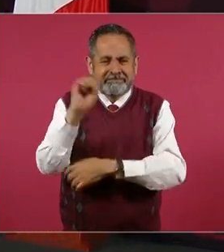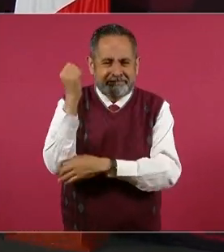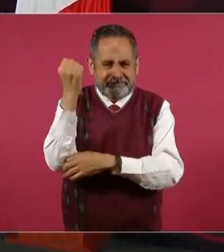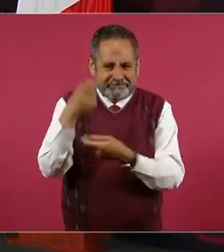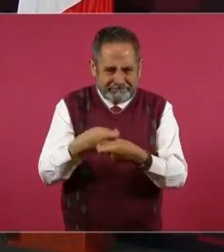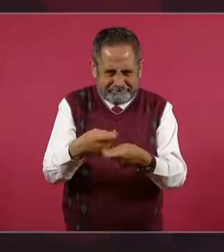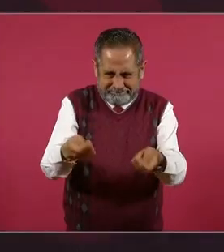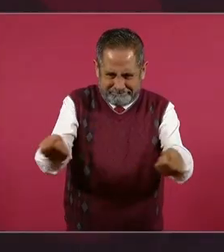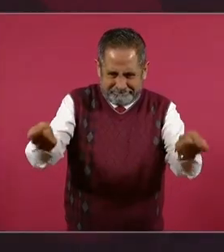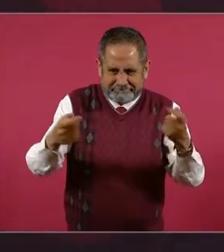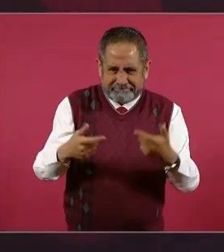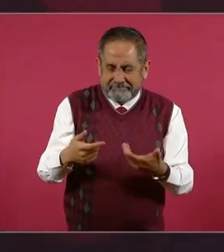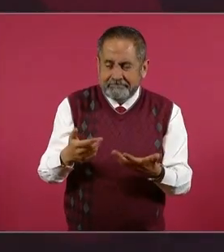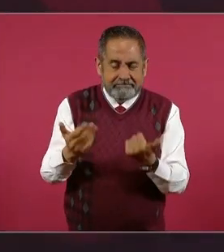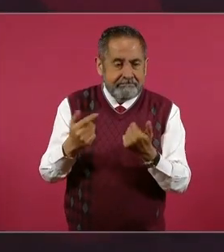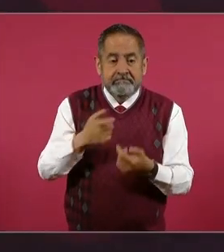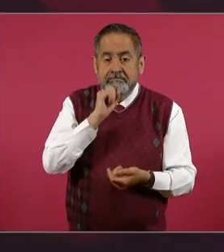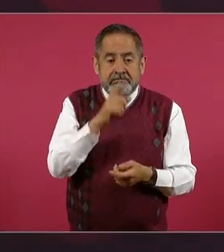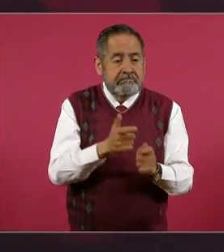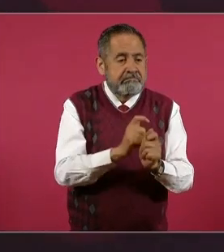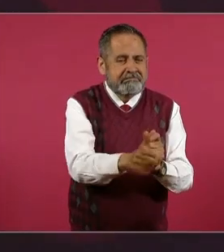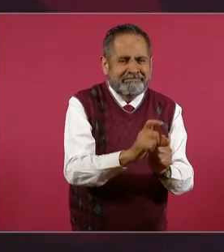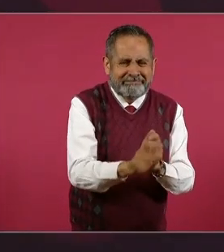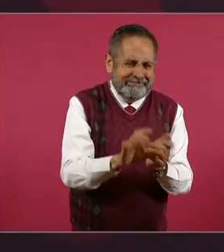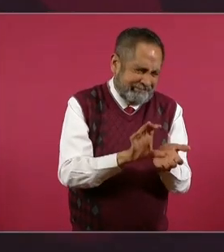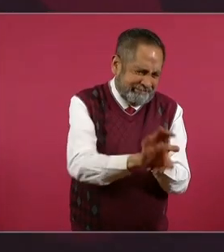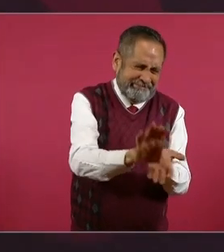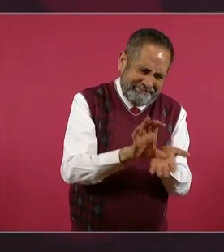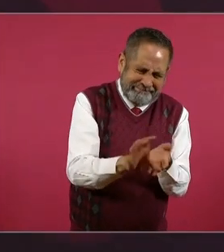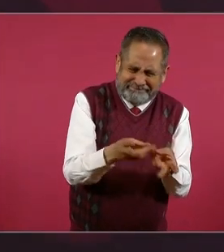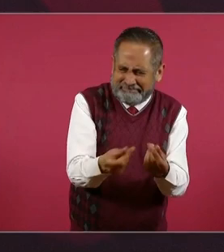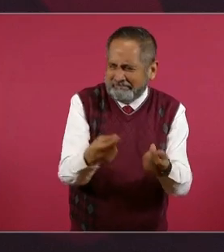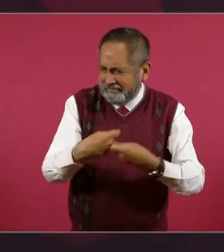Y dinero a raudales.